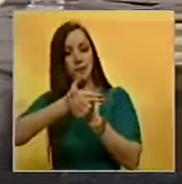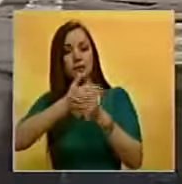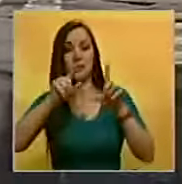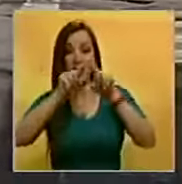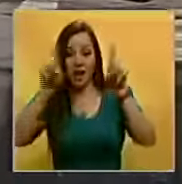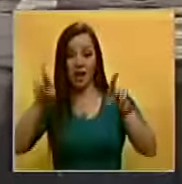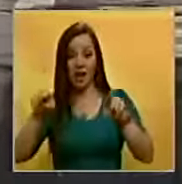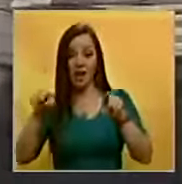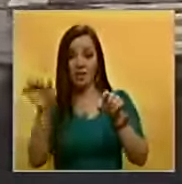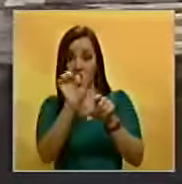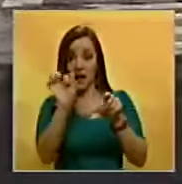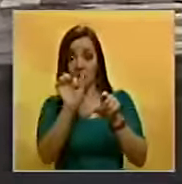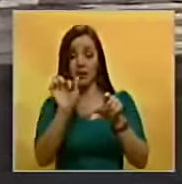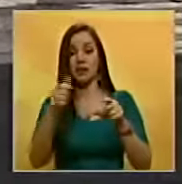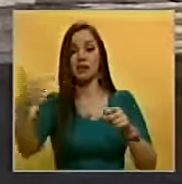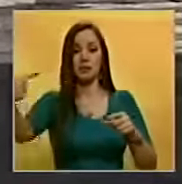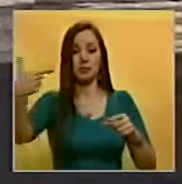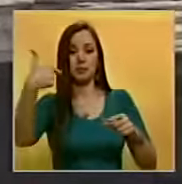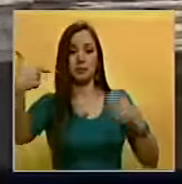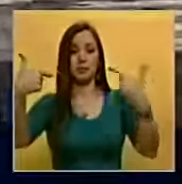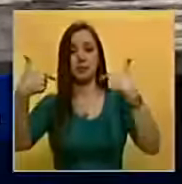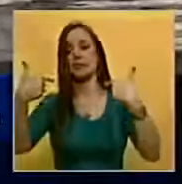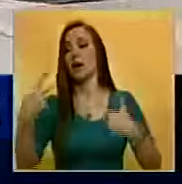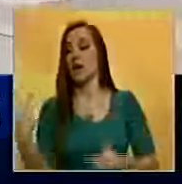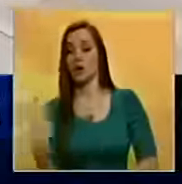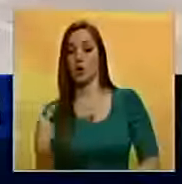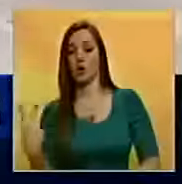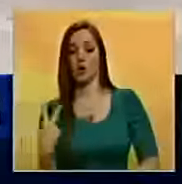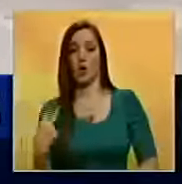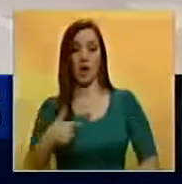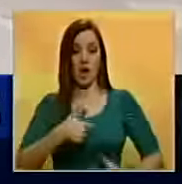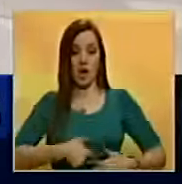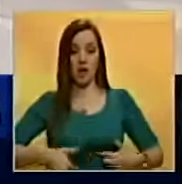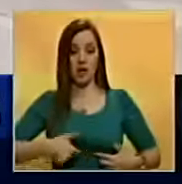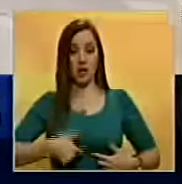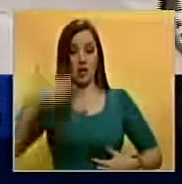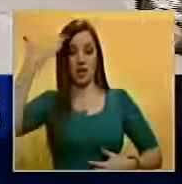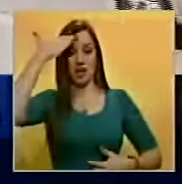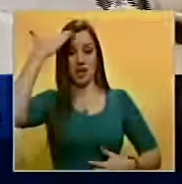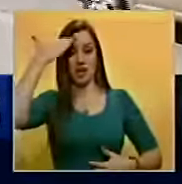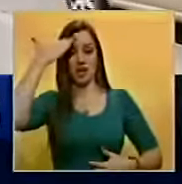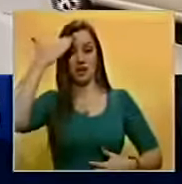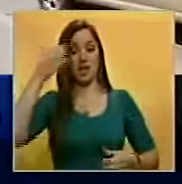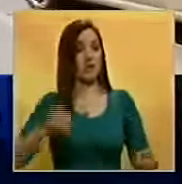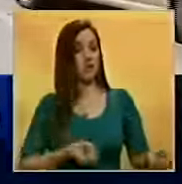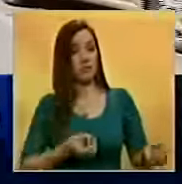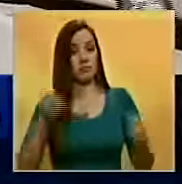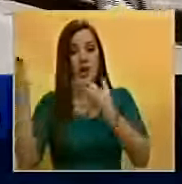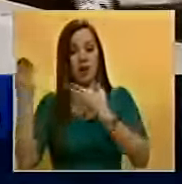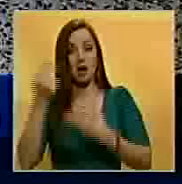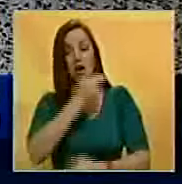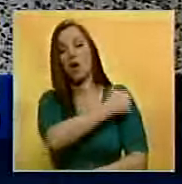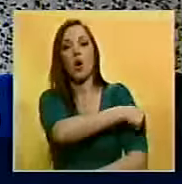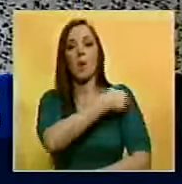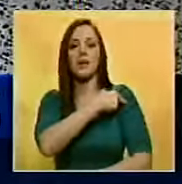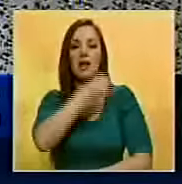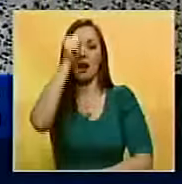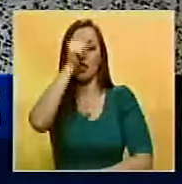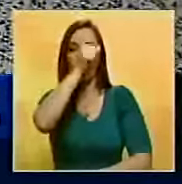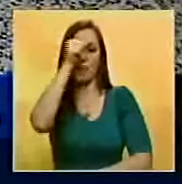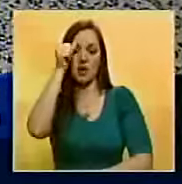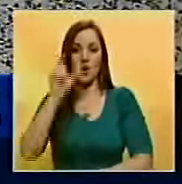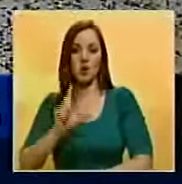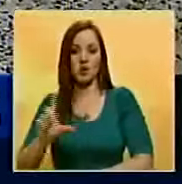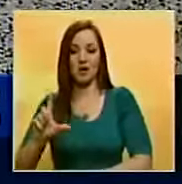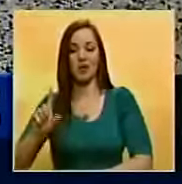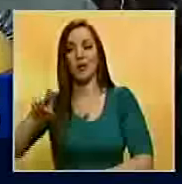del vehículo. Los proyectiles impactaron a los dos hombres en el tórax y en la cabeza y fueron trasladados al hospital Domingo Luciani,